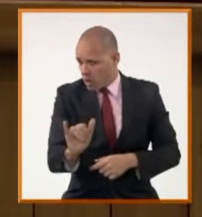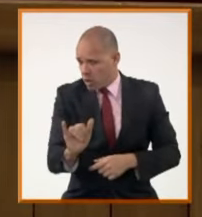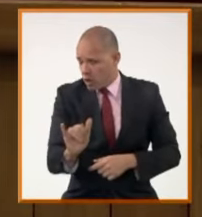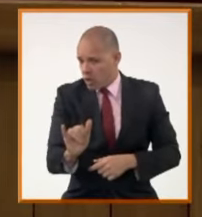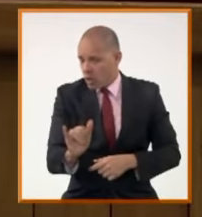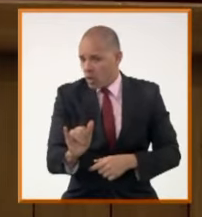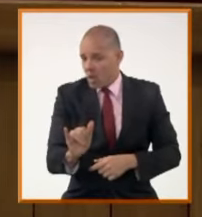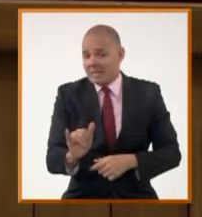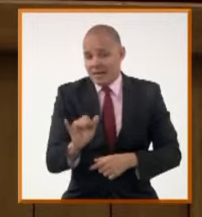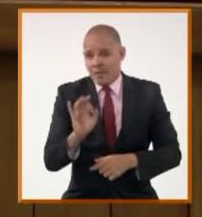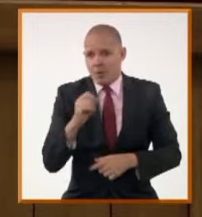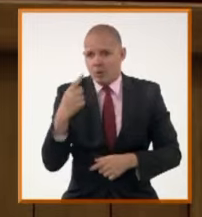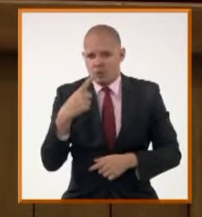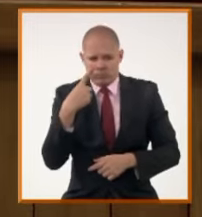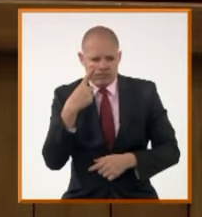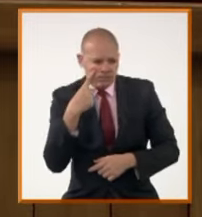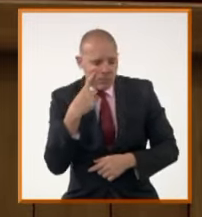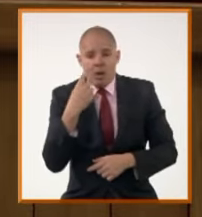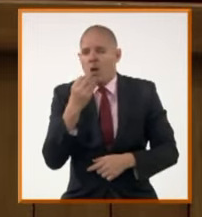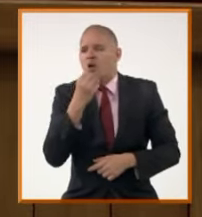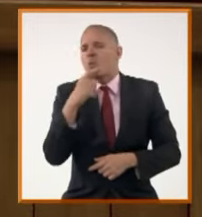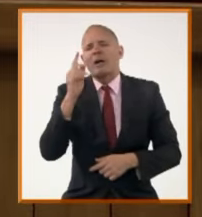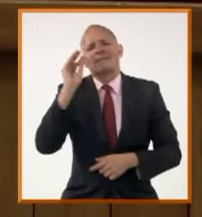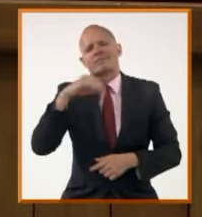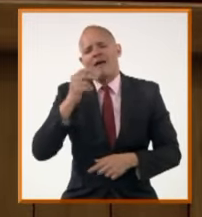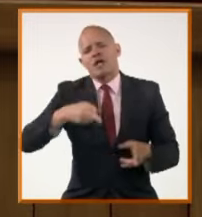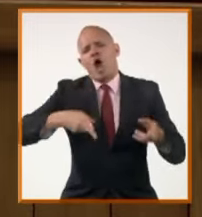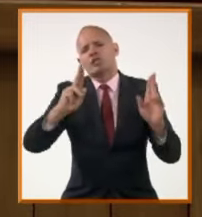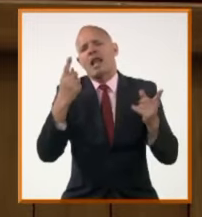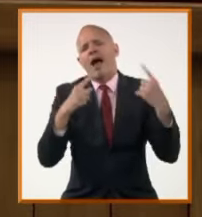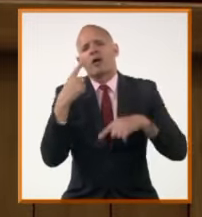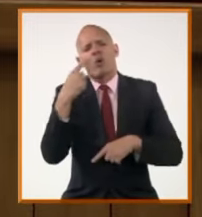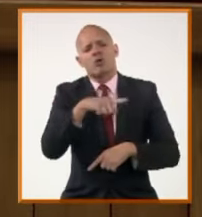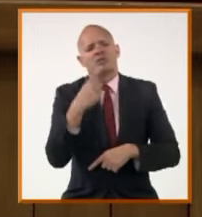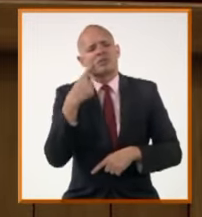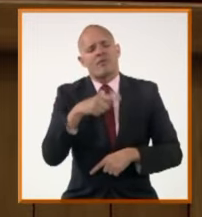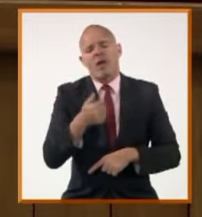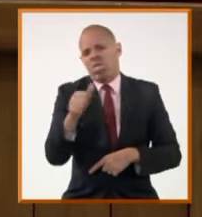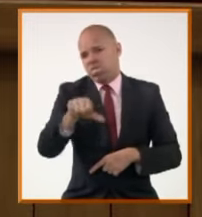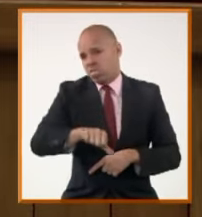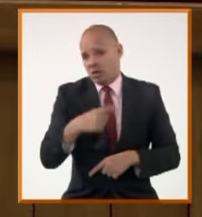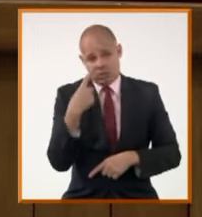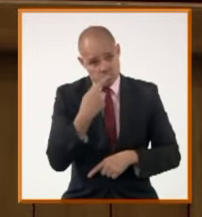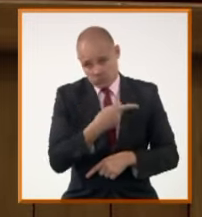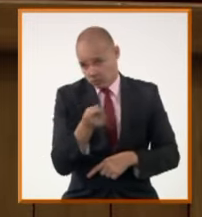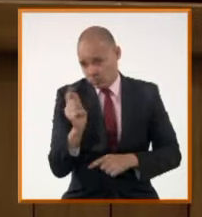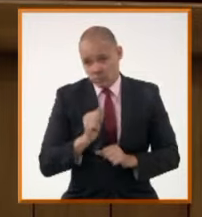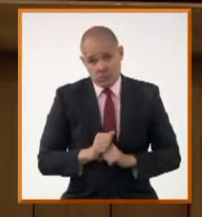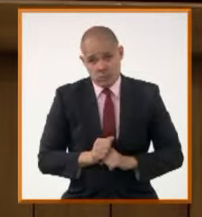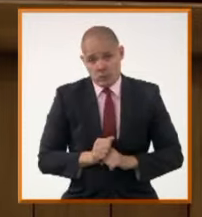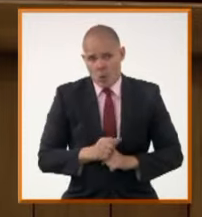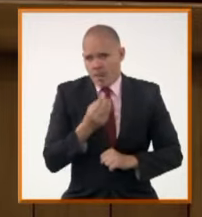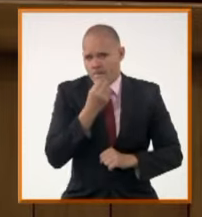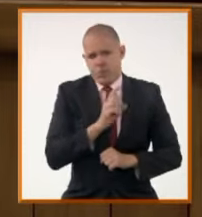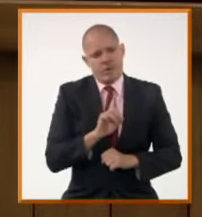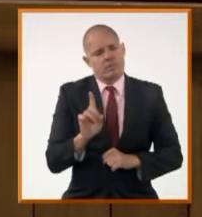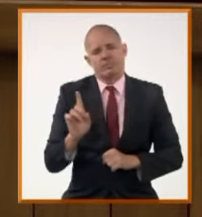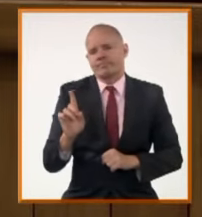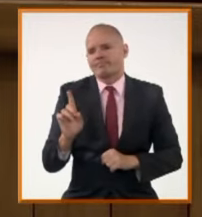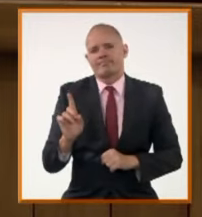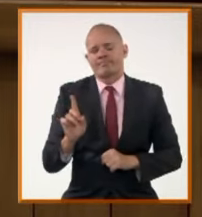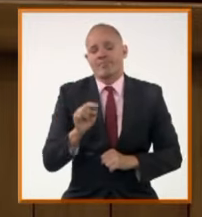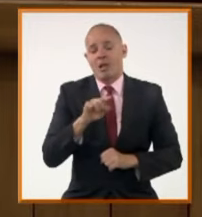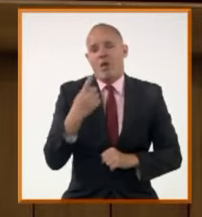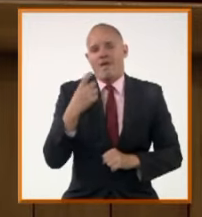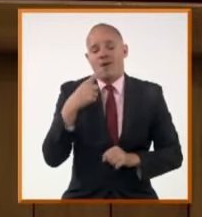nos caiga la calidad en la prestación de los servicios, porque tenemos que mantener esa alta competitividad